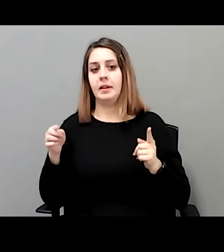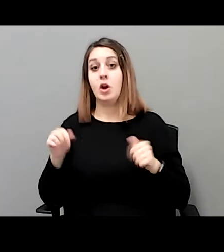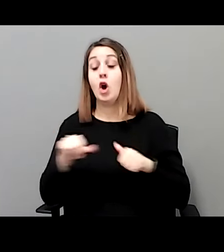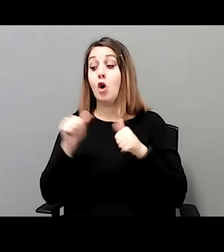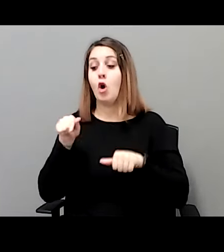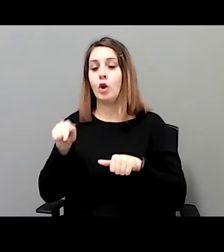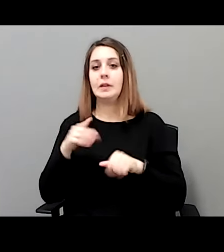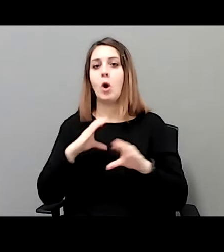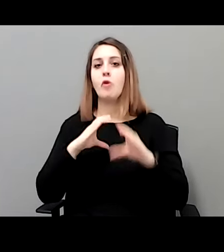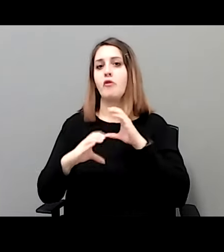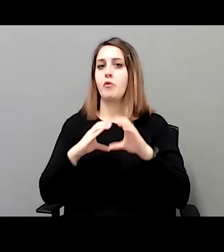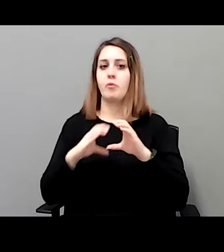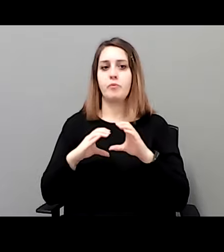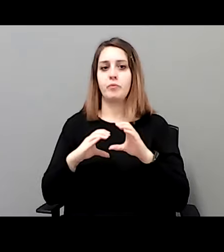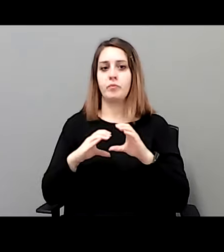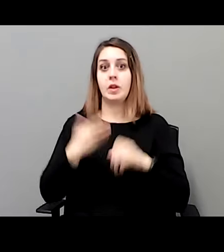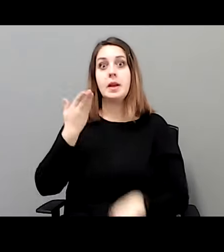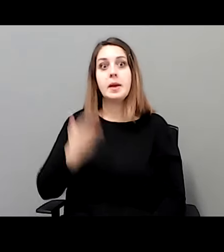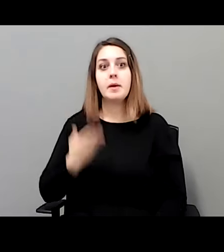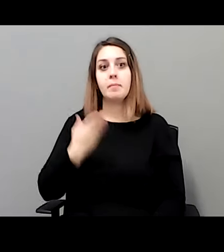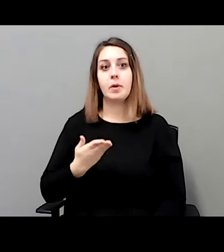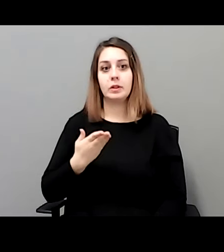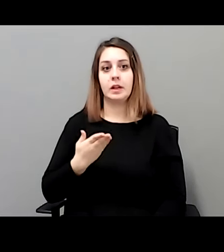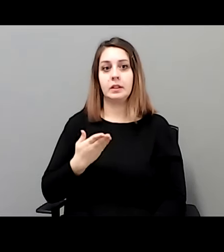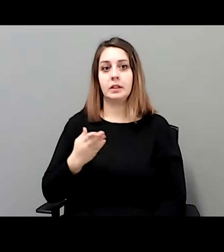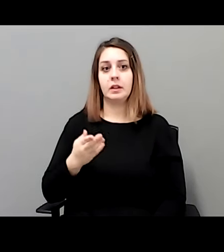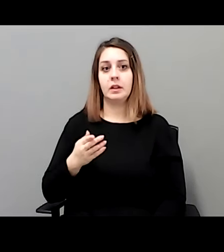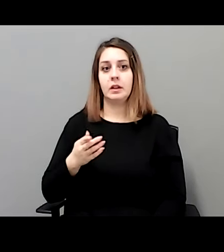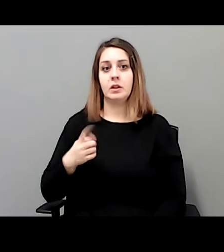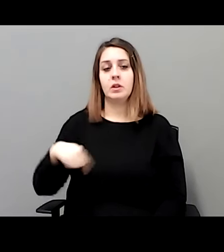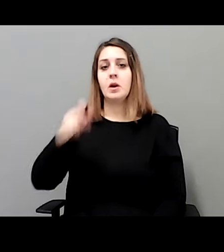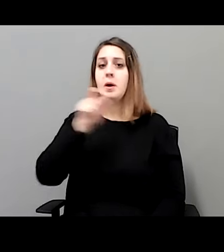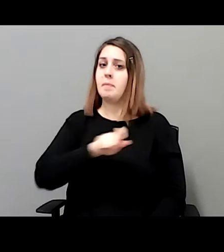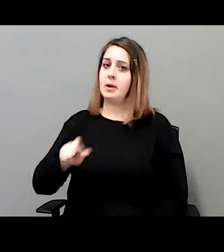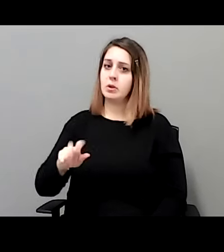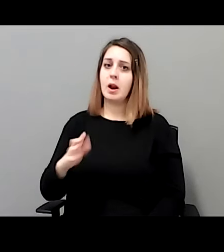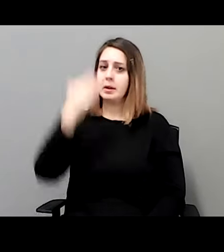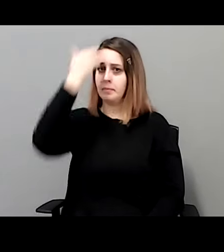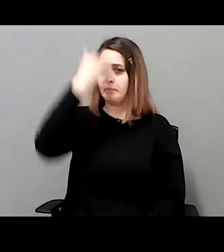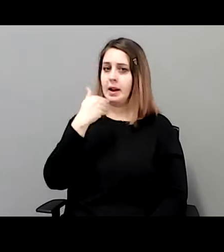de comunicación tan importante para vosotros, para las personas con parálisis cerebral.